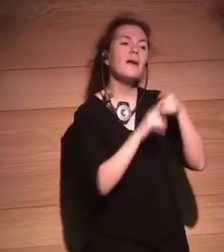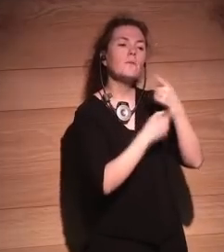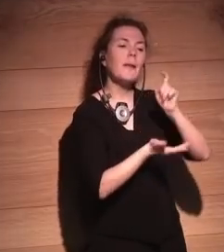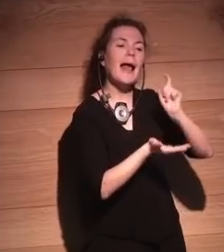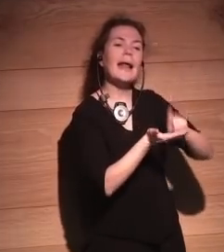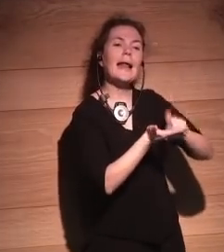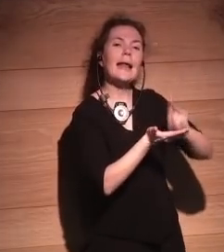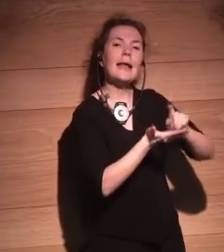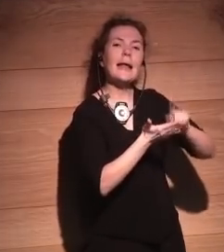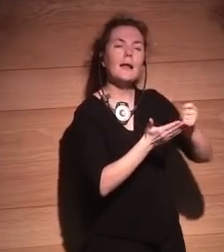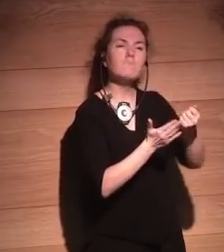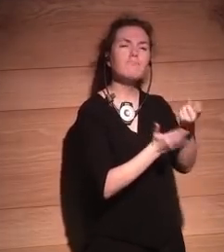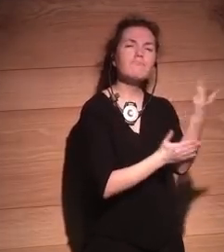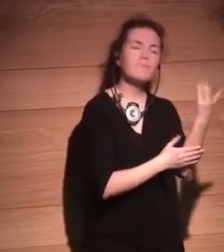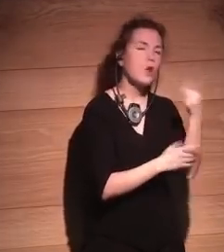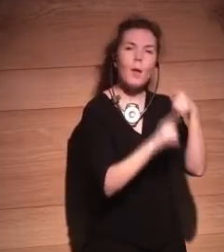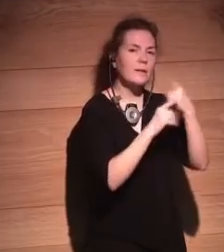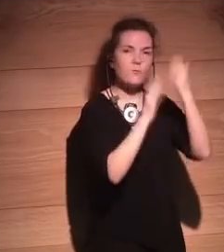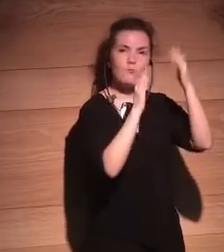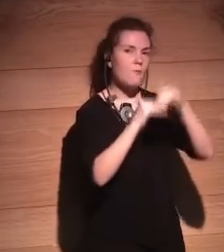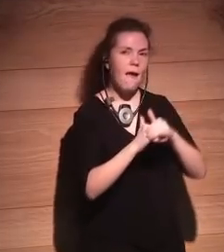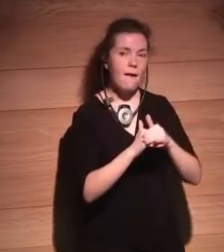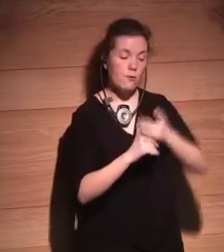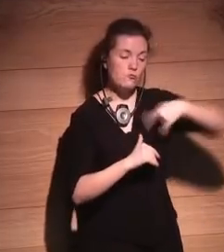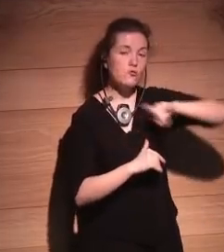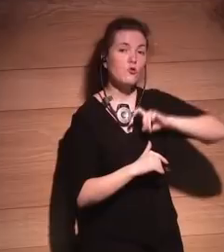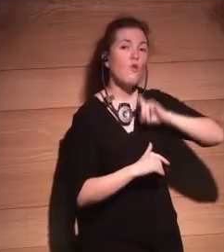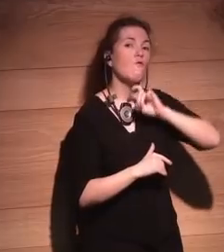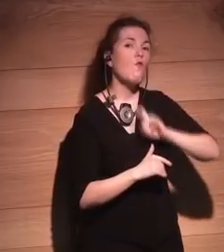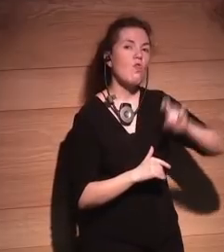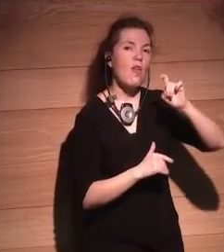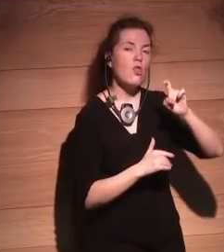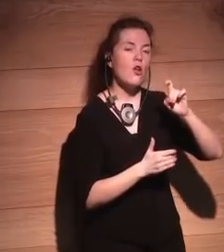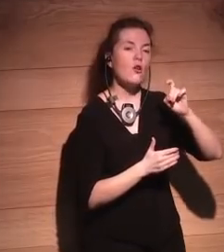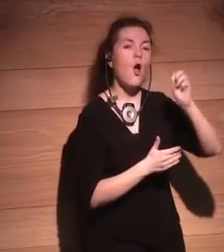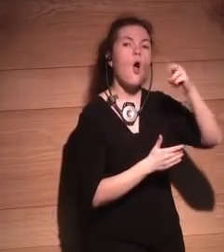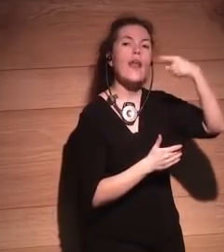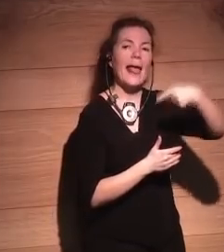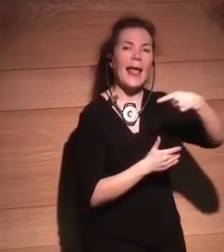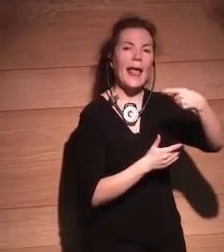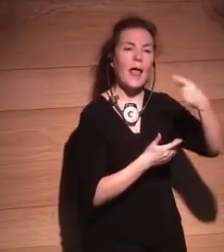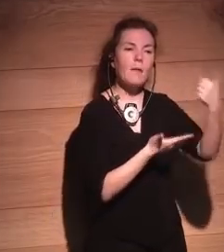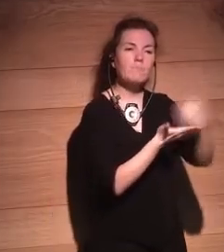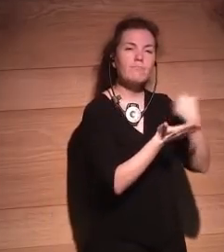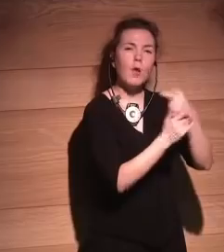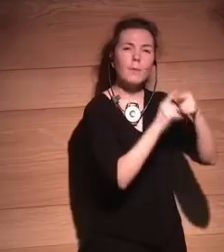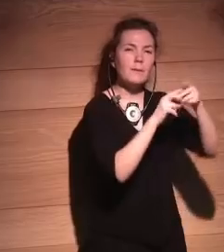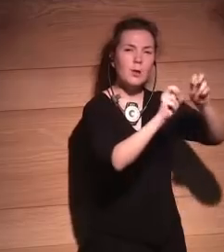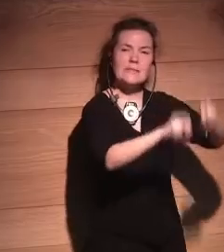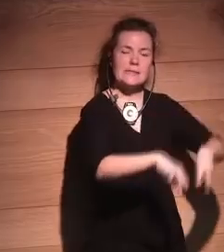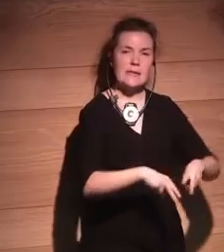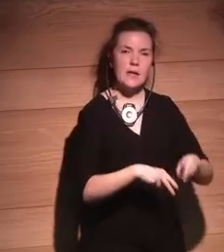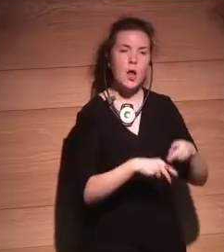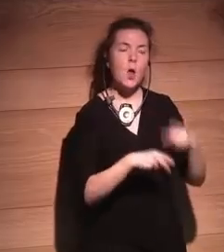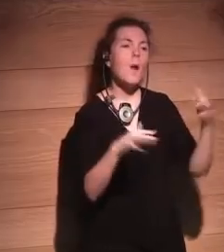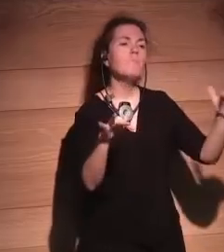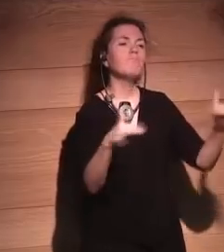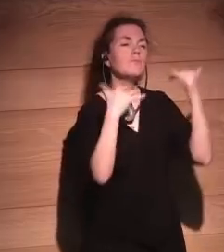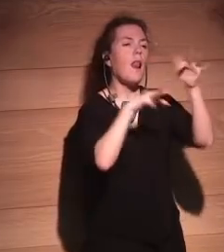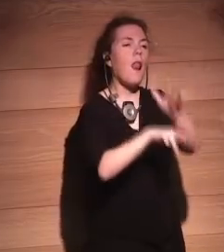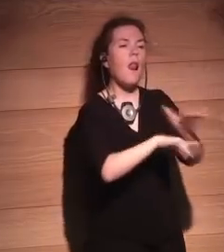internet. Somos una organización sin ánimo de lucro. No tenemos que estar captando